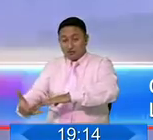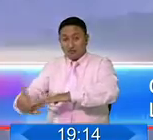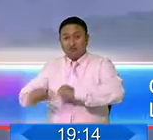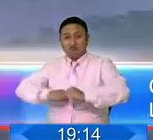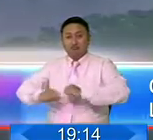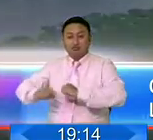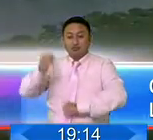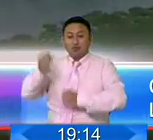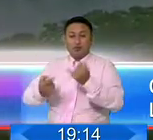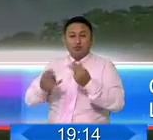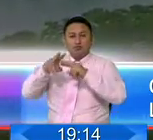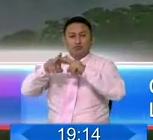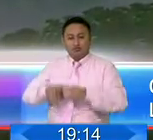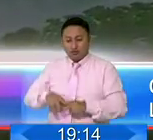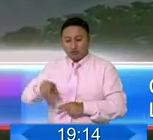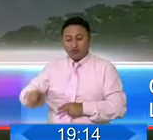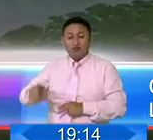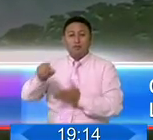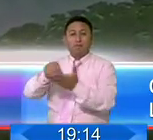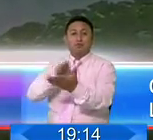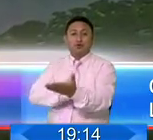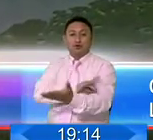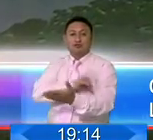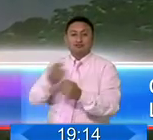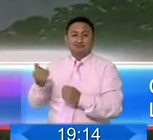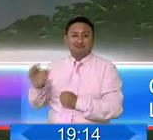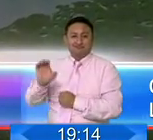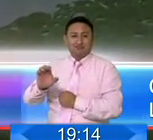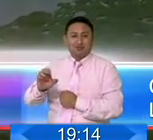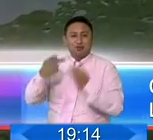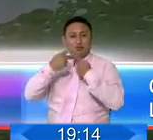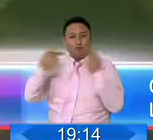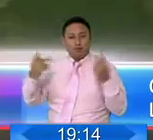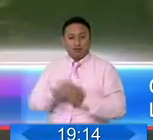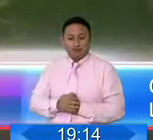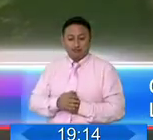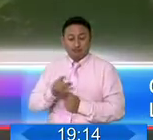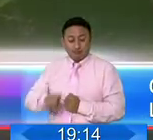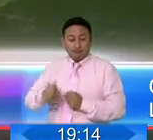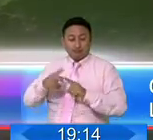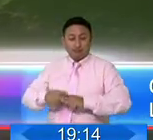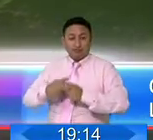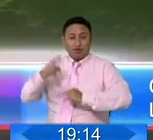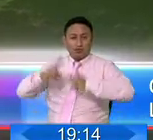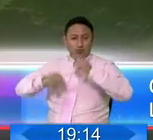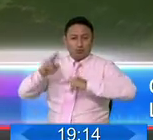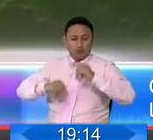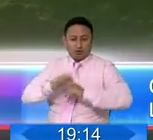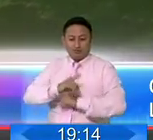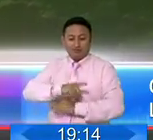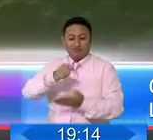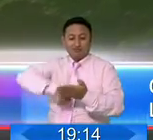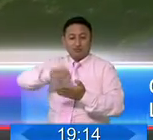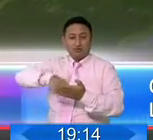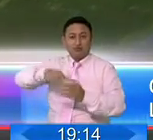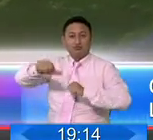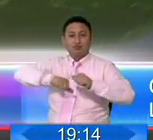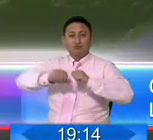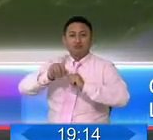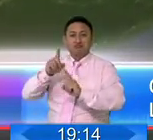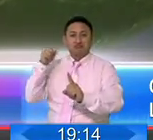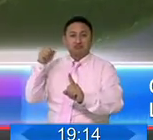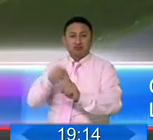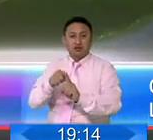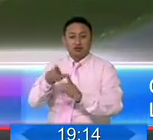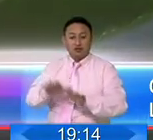y fiscalización de varios proyectos de inversión de la obra pública y ejecutados por contratación y administración directa